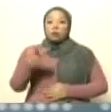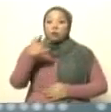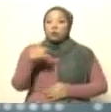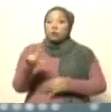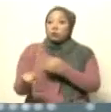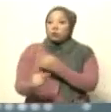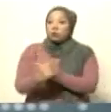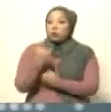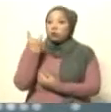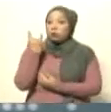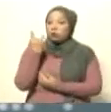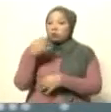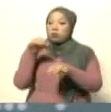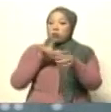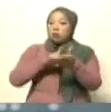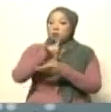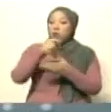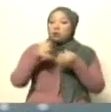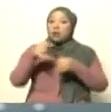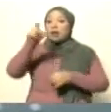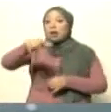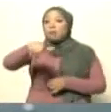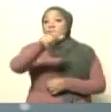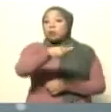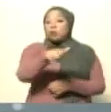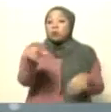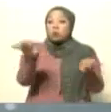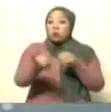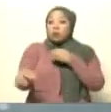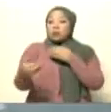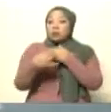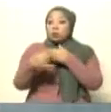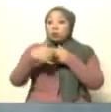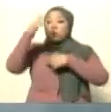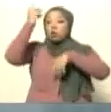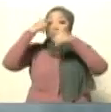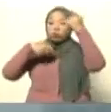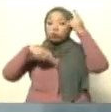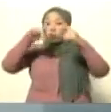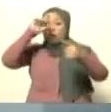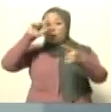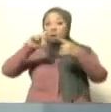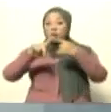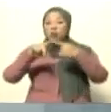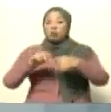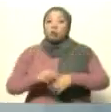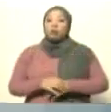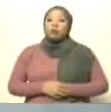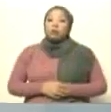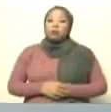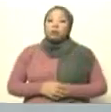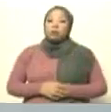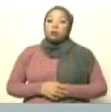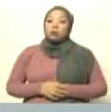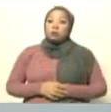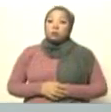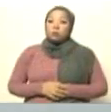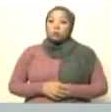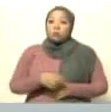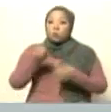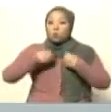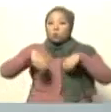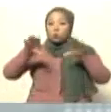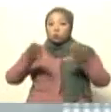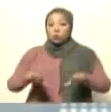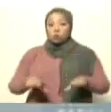Delegó a otra persona y se fue. Y esa persona era cercana a nuestra. El comandante Chávez logra enviar una comunicación donde dice que él no ha renunciado a